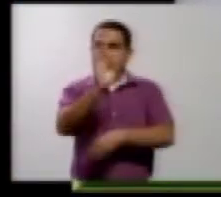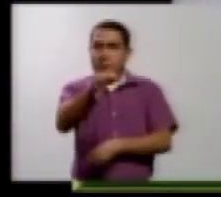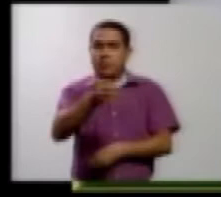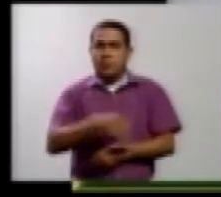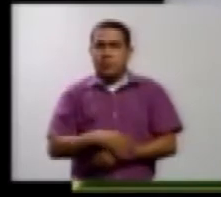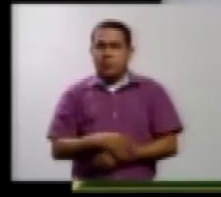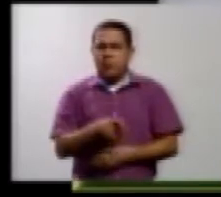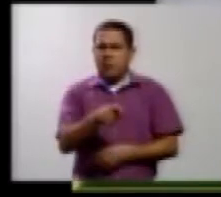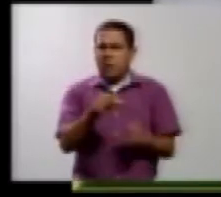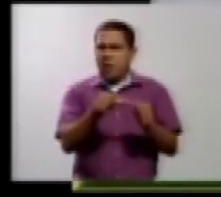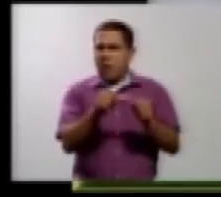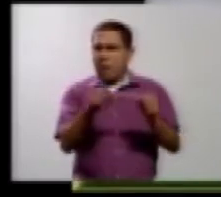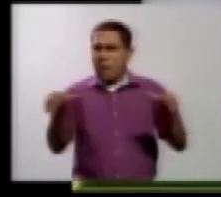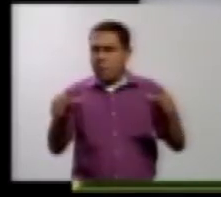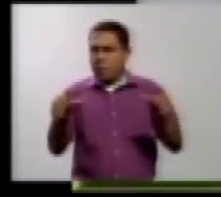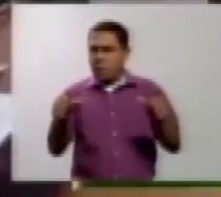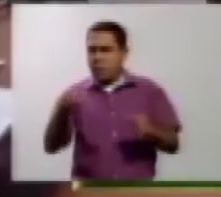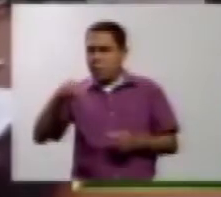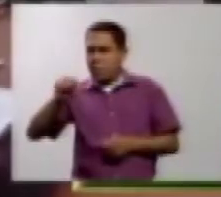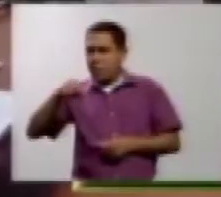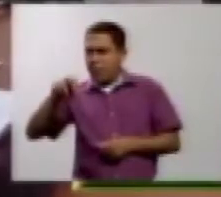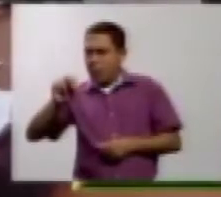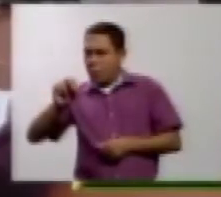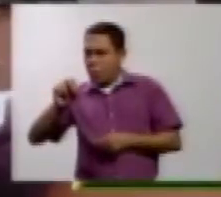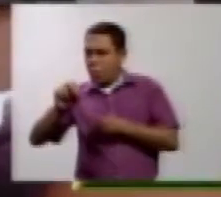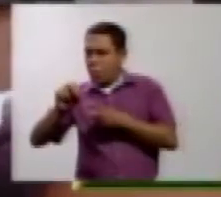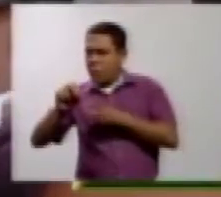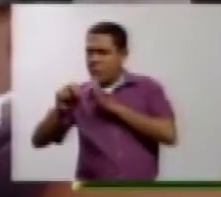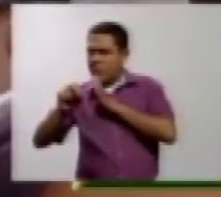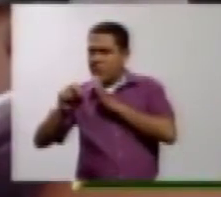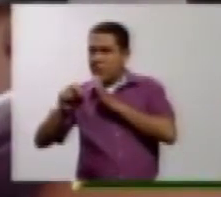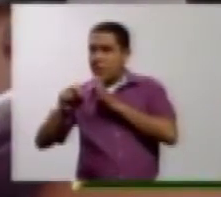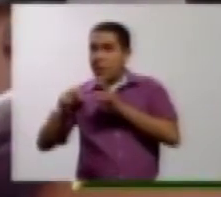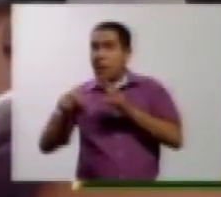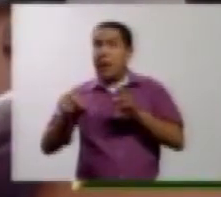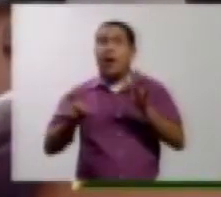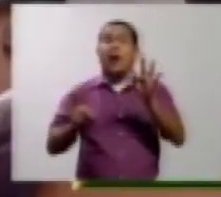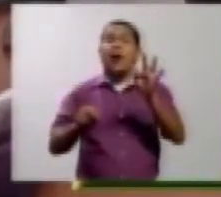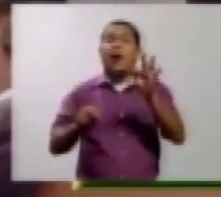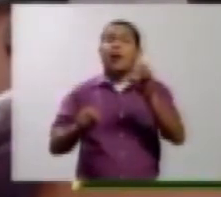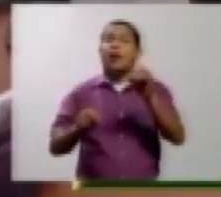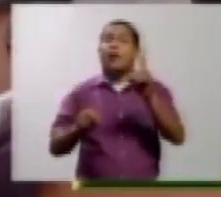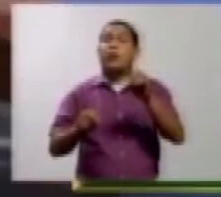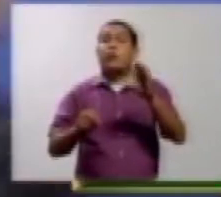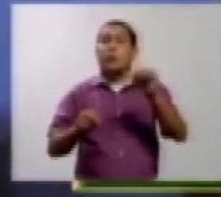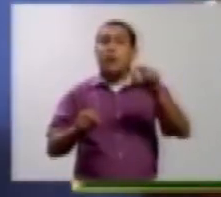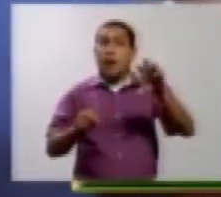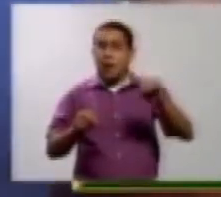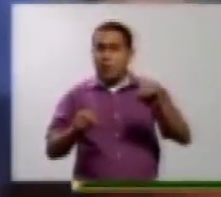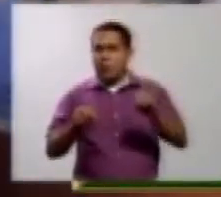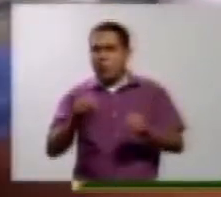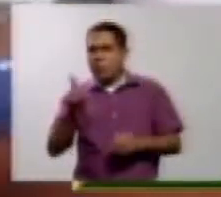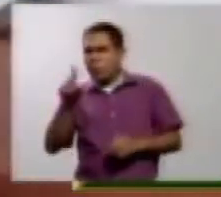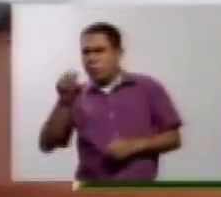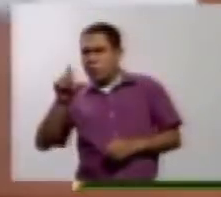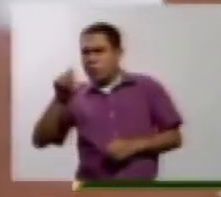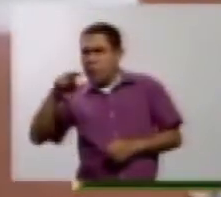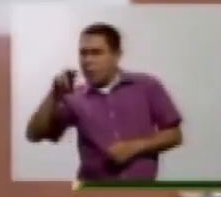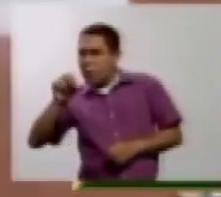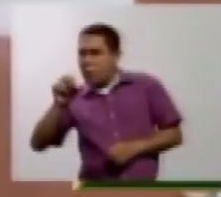qué apellido rima mano? ¿Será Toscano? ¿Solano?